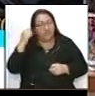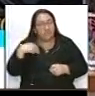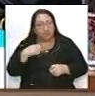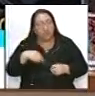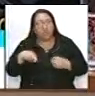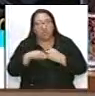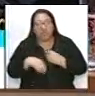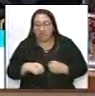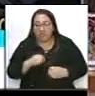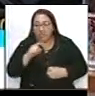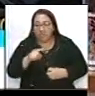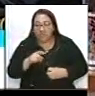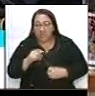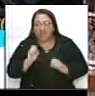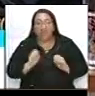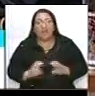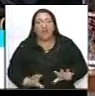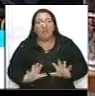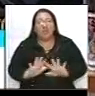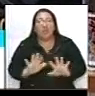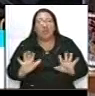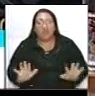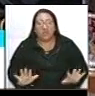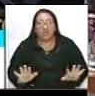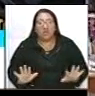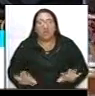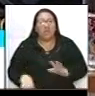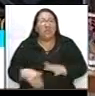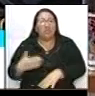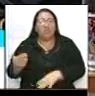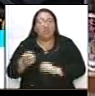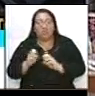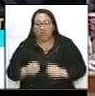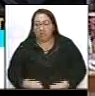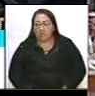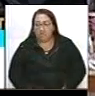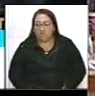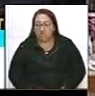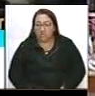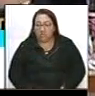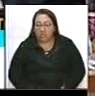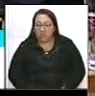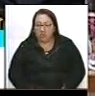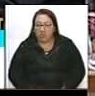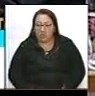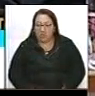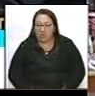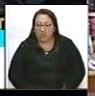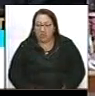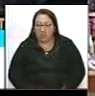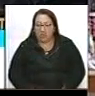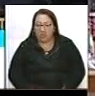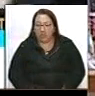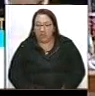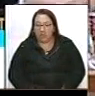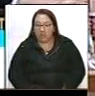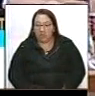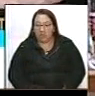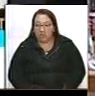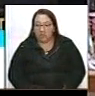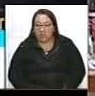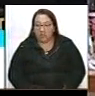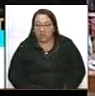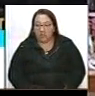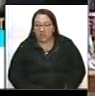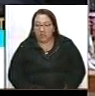país y decimos, dejemos este asunto para los próximos días. Entonces no hay ningún problema. Entonces, usted